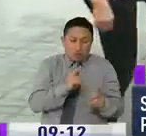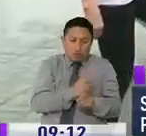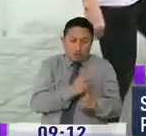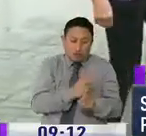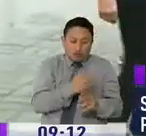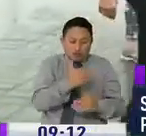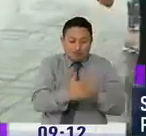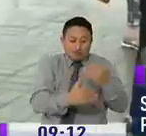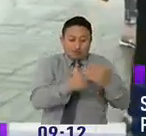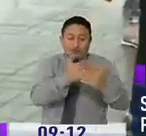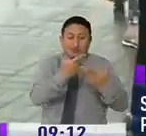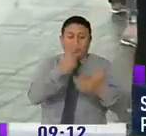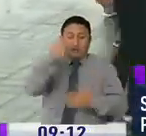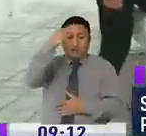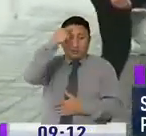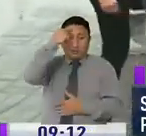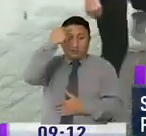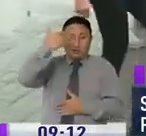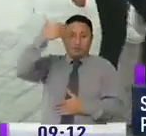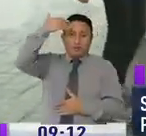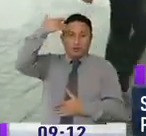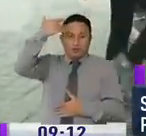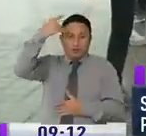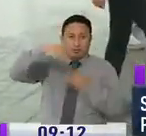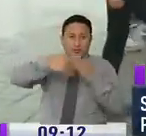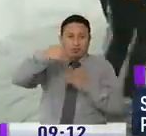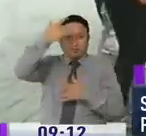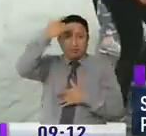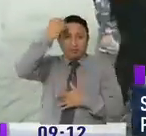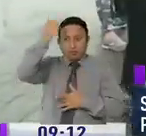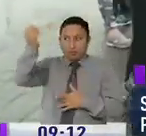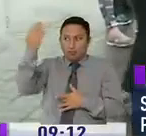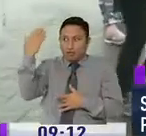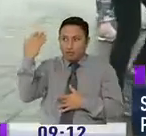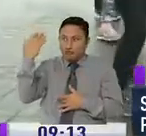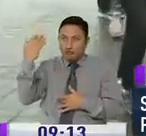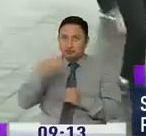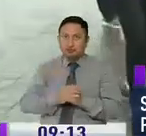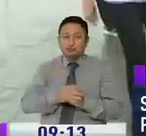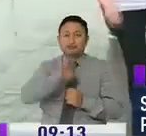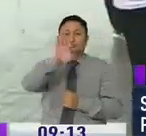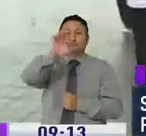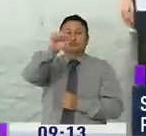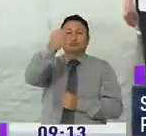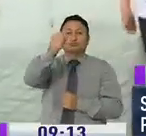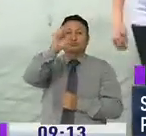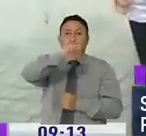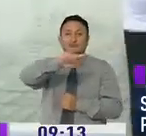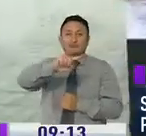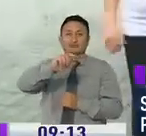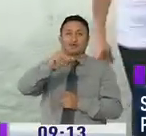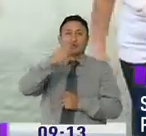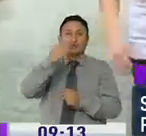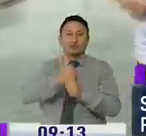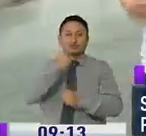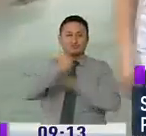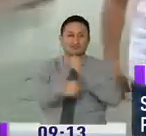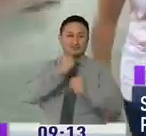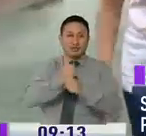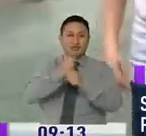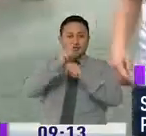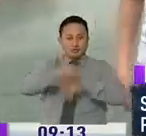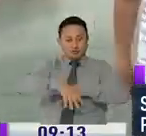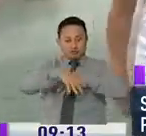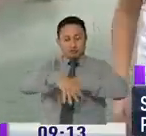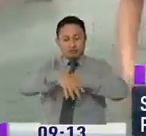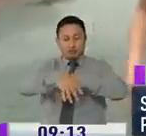que el Alzheimer luego, cuando uno es adulto, llegue. Para lo cual, la Fundación TASE ha realizado esta caminata ya por varios años consecutivos